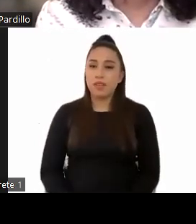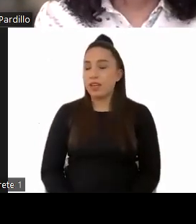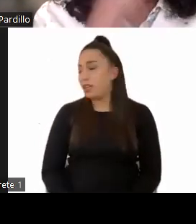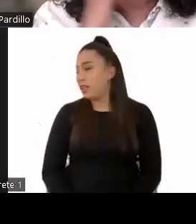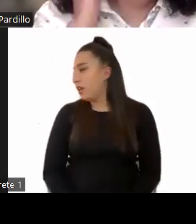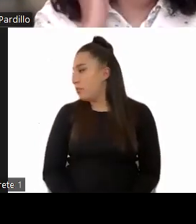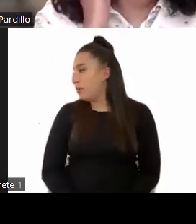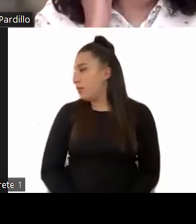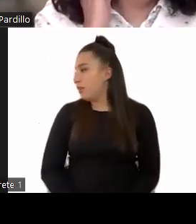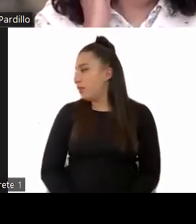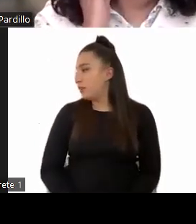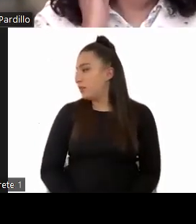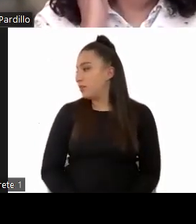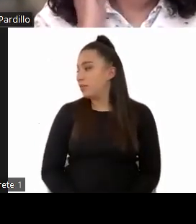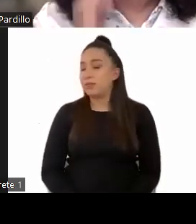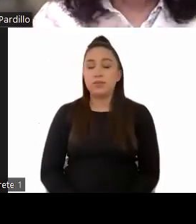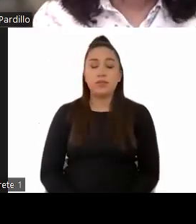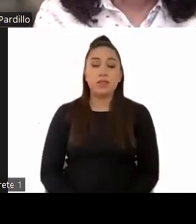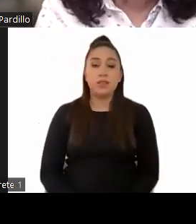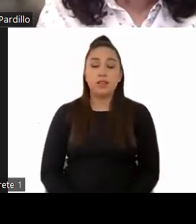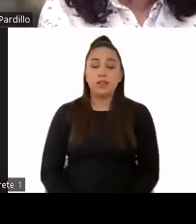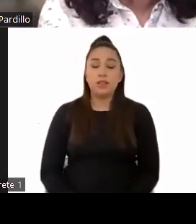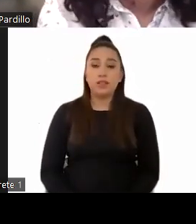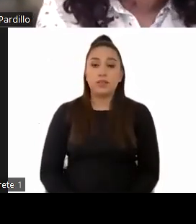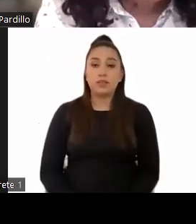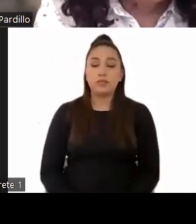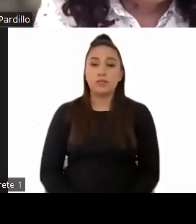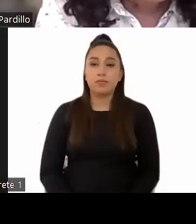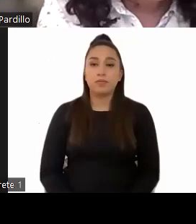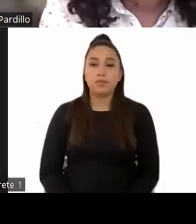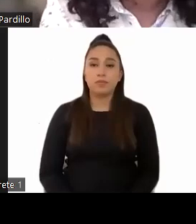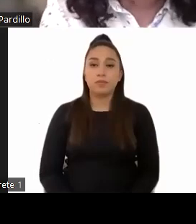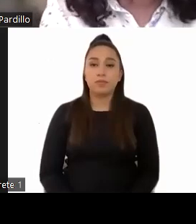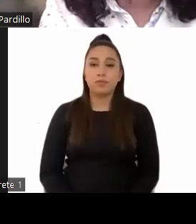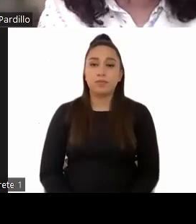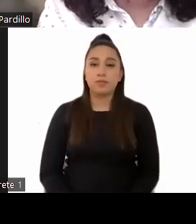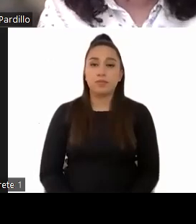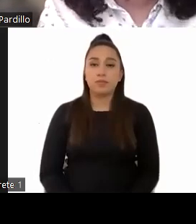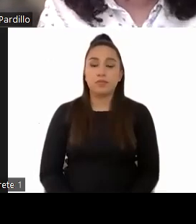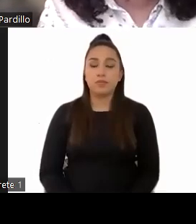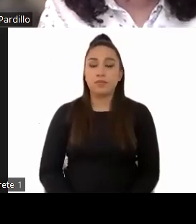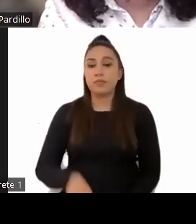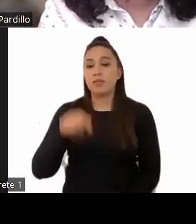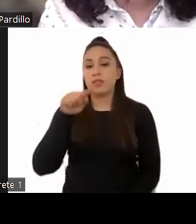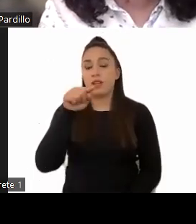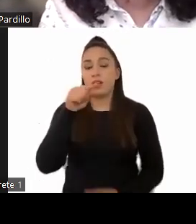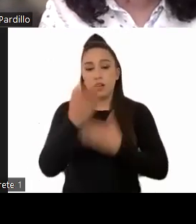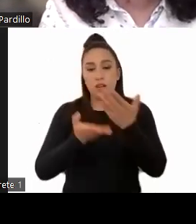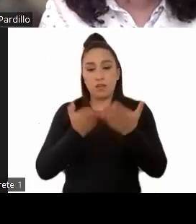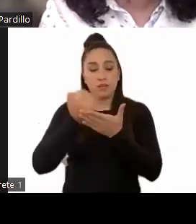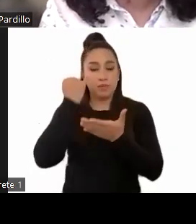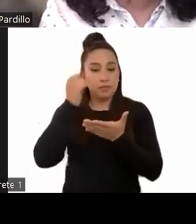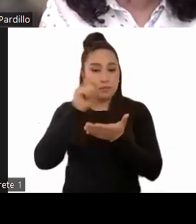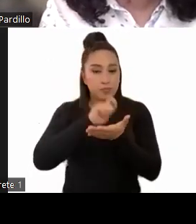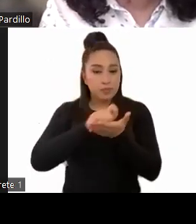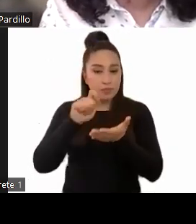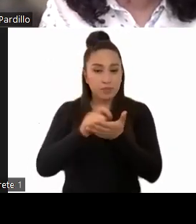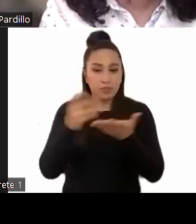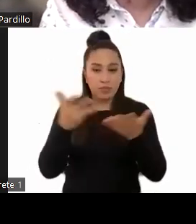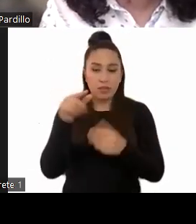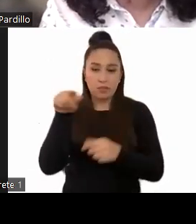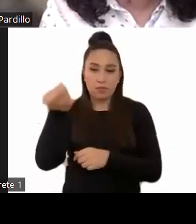Sí, quiero mencionar que este dictamen versa sobre la propuesta de iniciativa que hizo